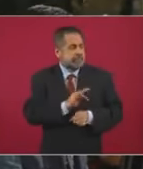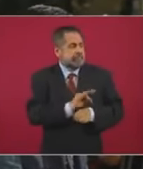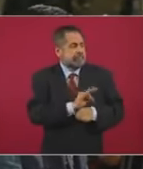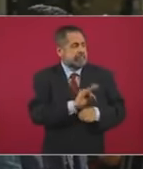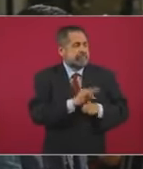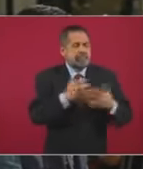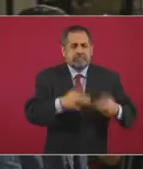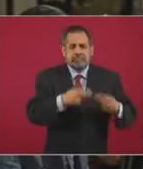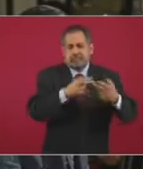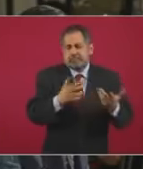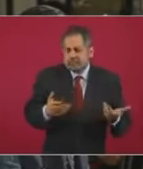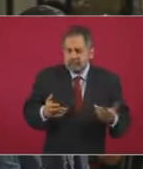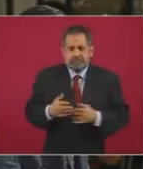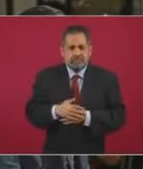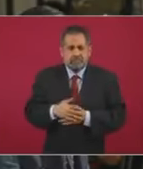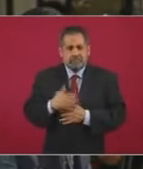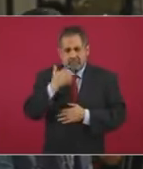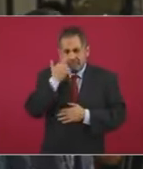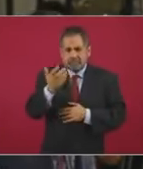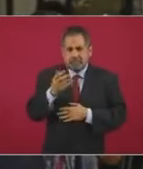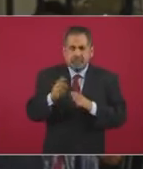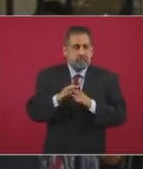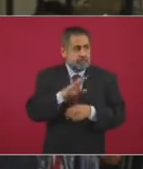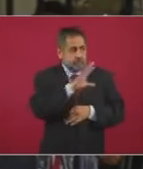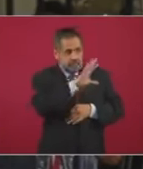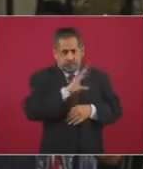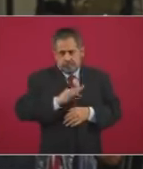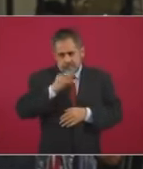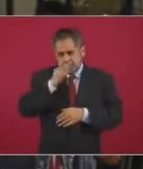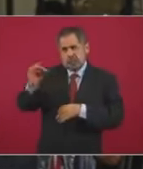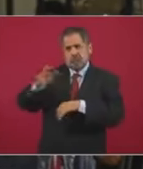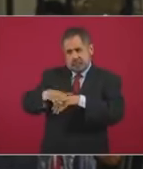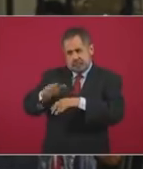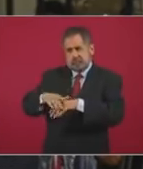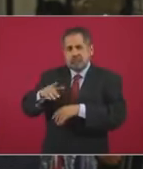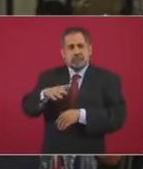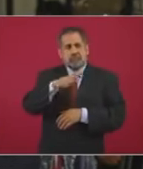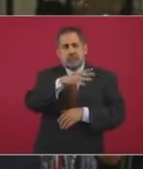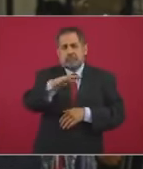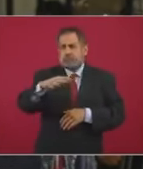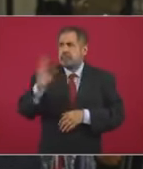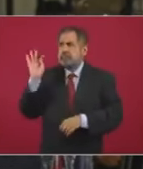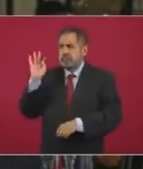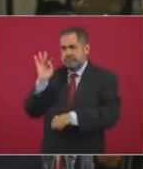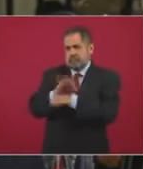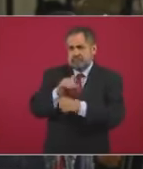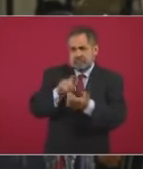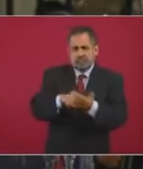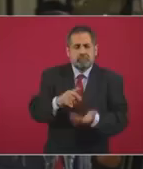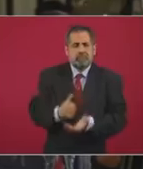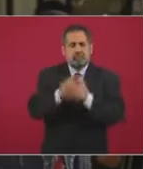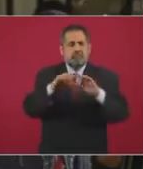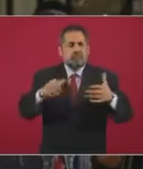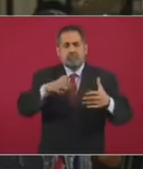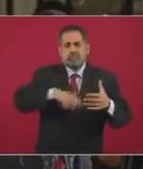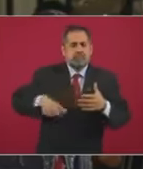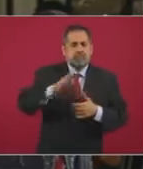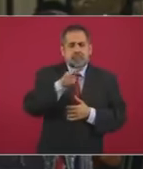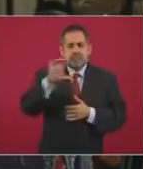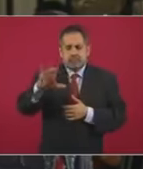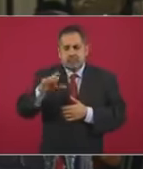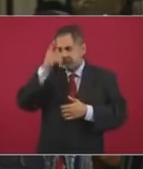empresas. Quisiera ser como interlocutor que interceda la Federación para arreglar las situaciones de las playas, los